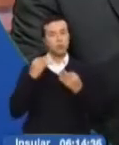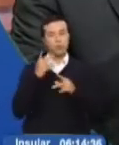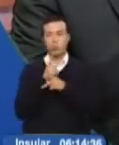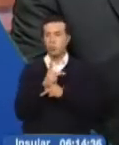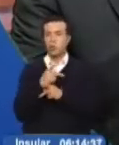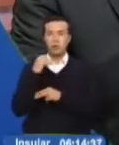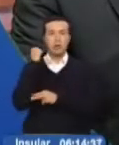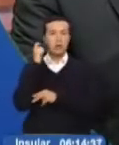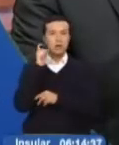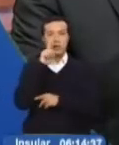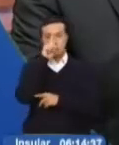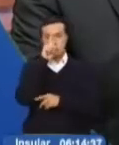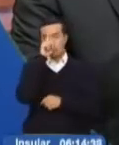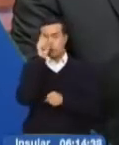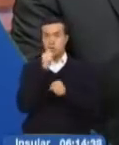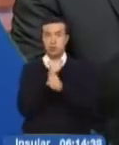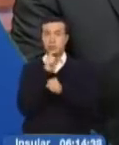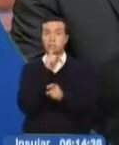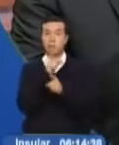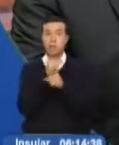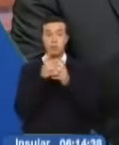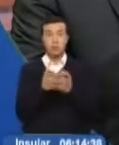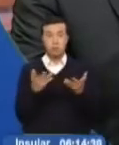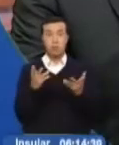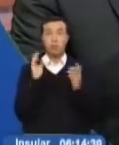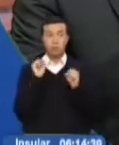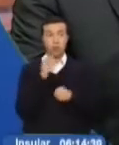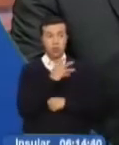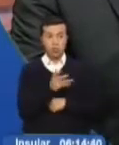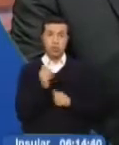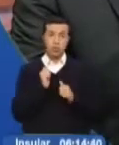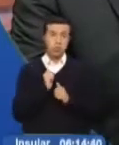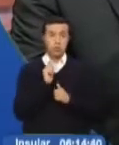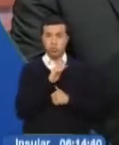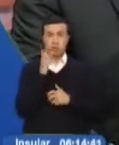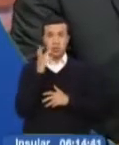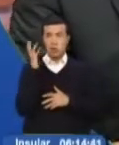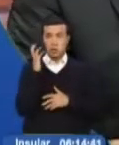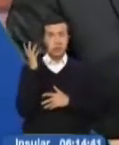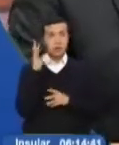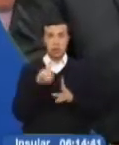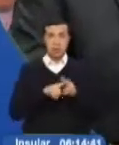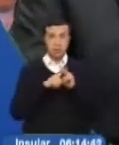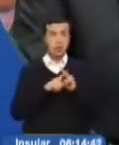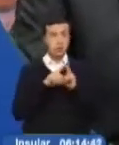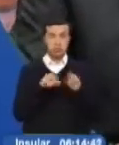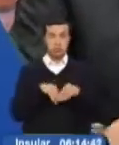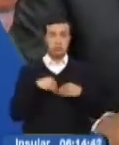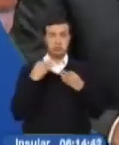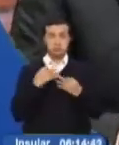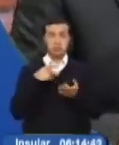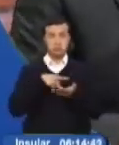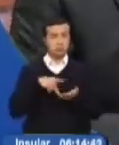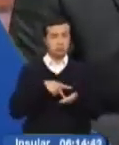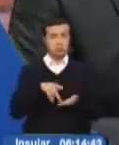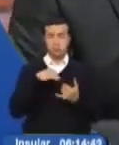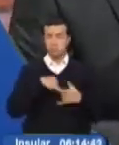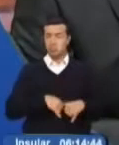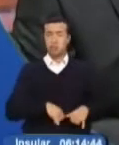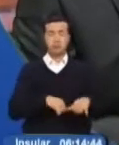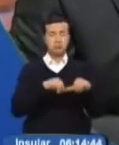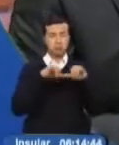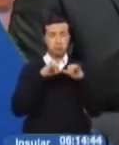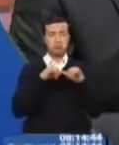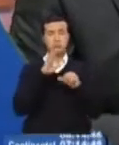los derechos de los trabajadores al permitirles que puedan descansar cuando ellos así lo decidan y que reciban su justa compensación pues